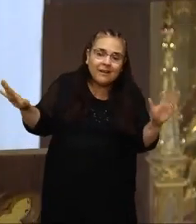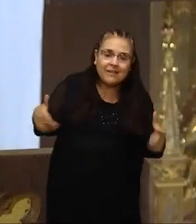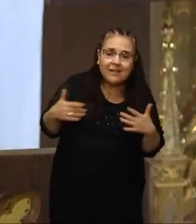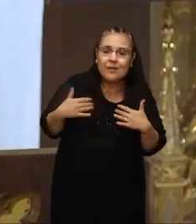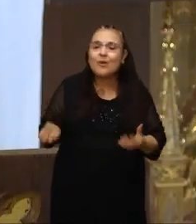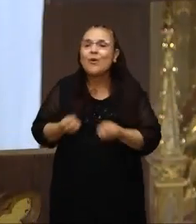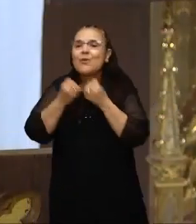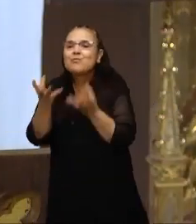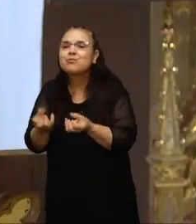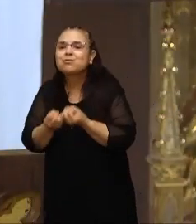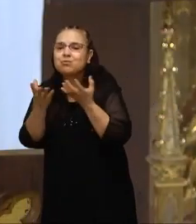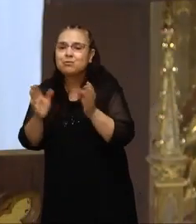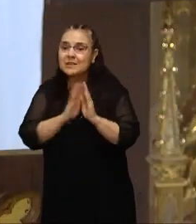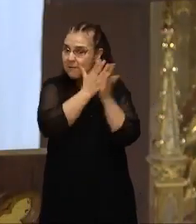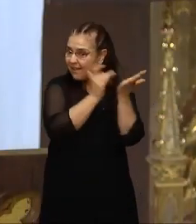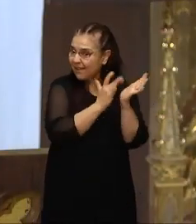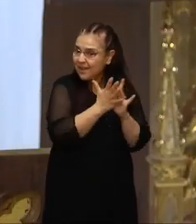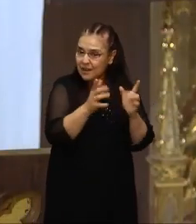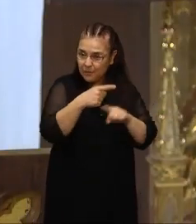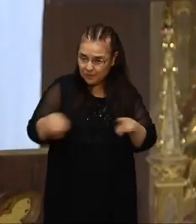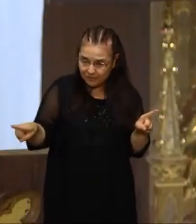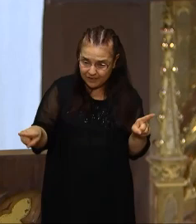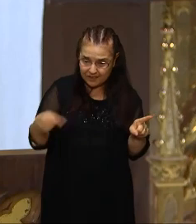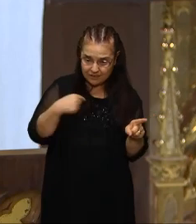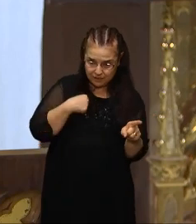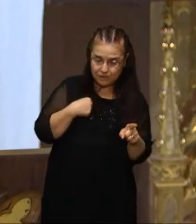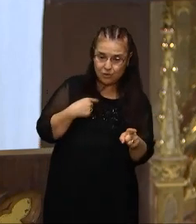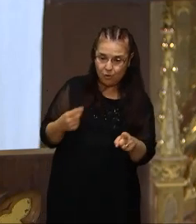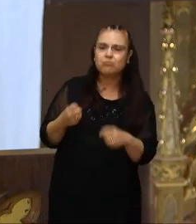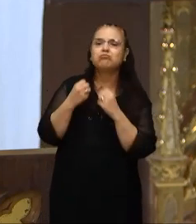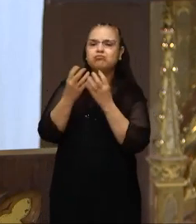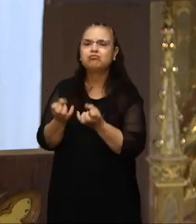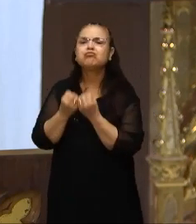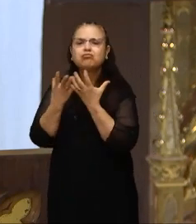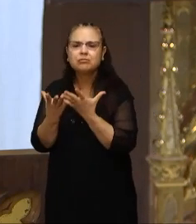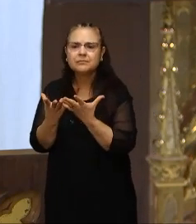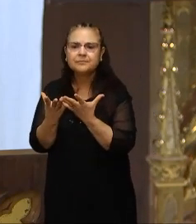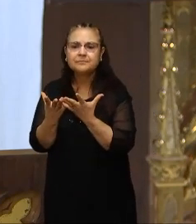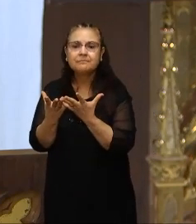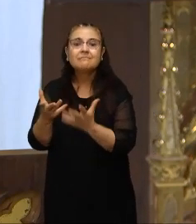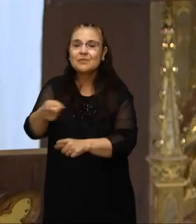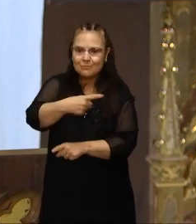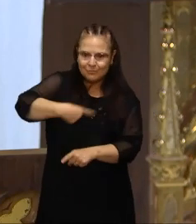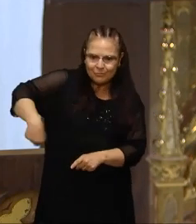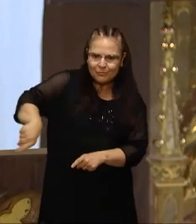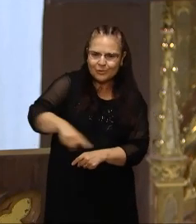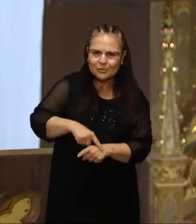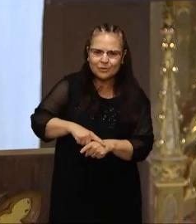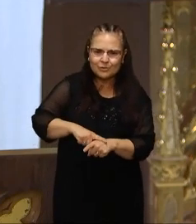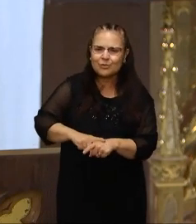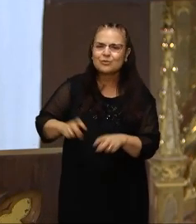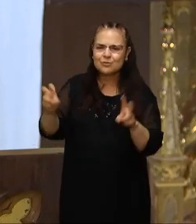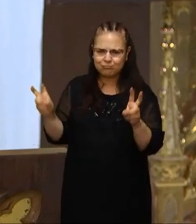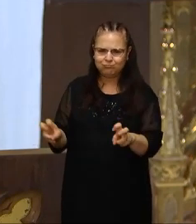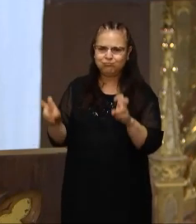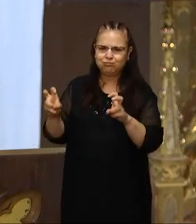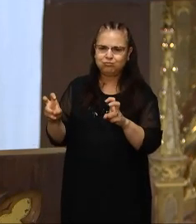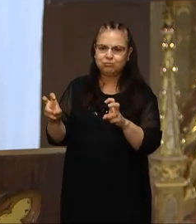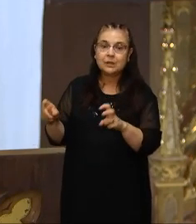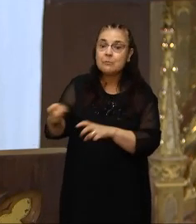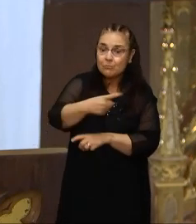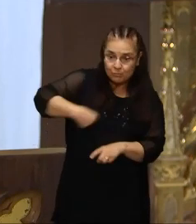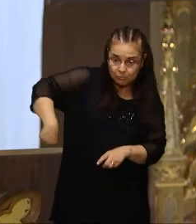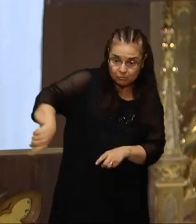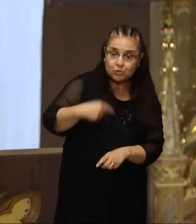un evangelio distinto del que yo os he predicado, sea anatema. Lo he dicho y